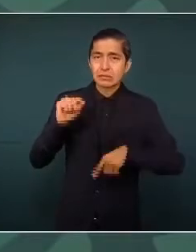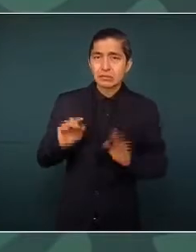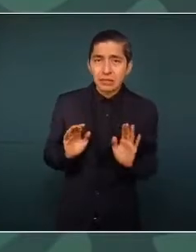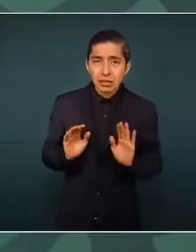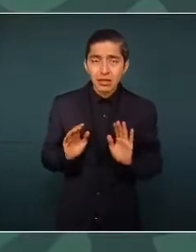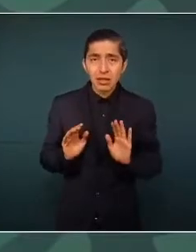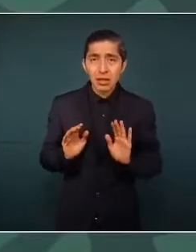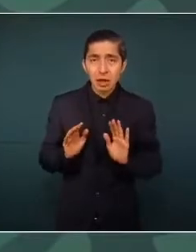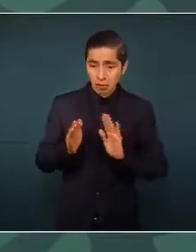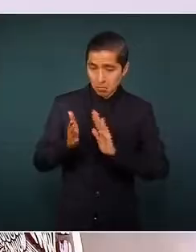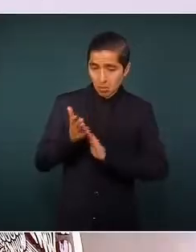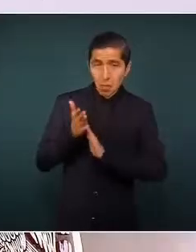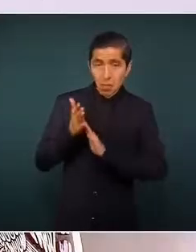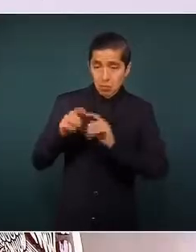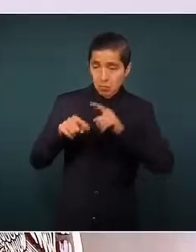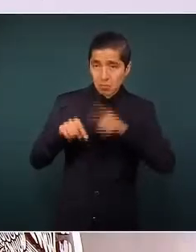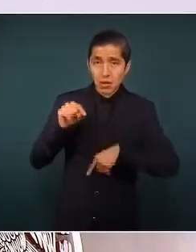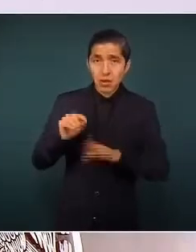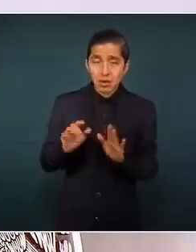que no se